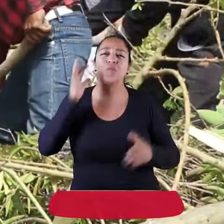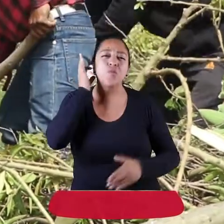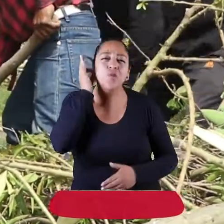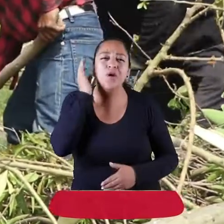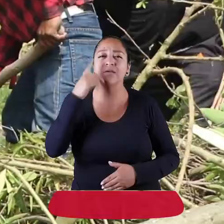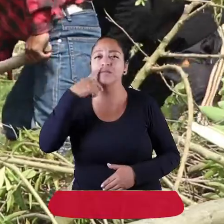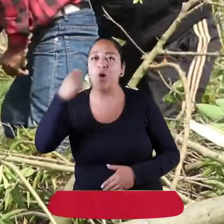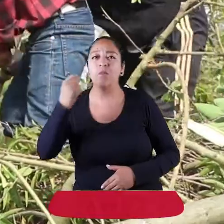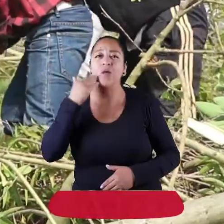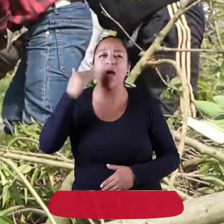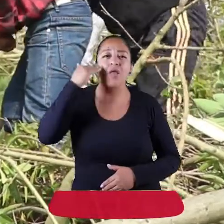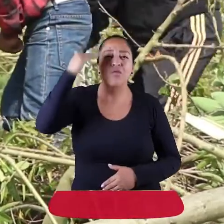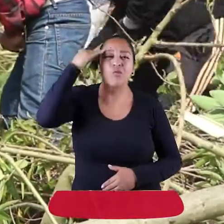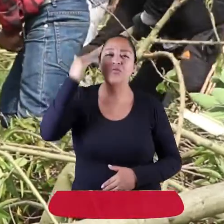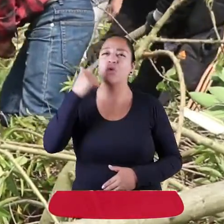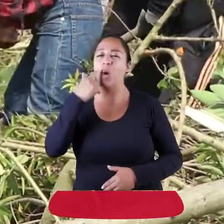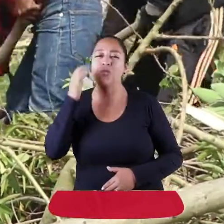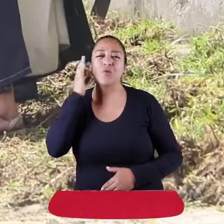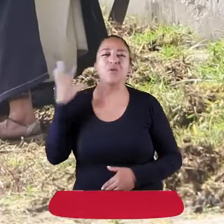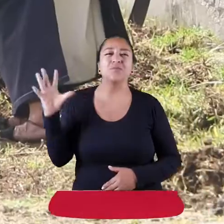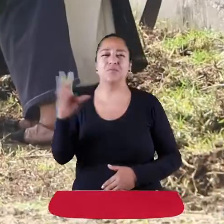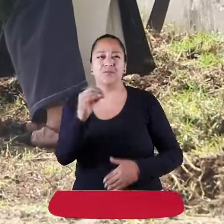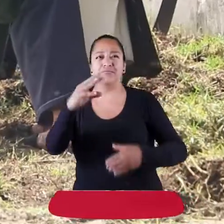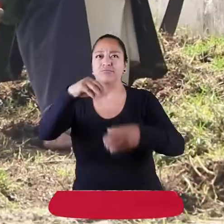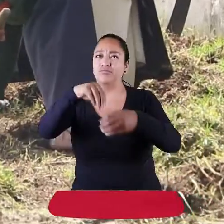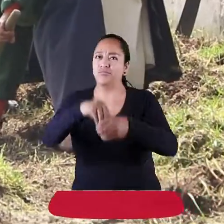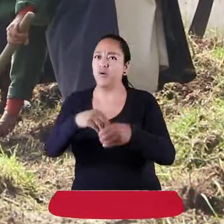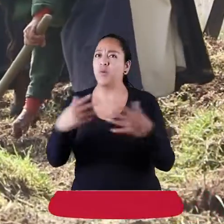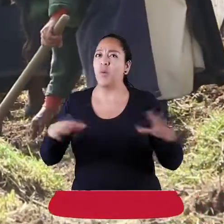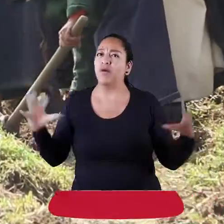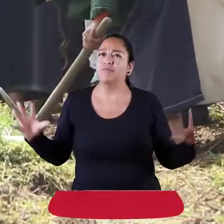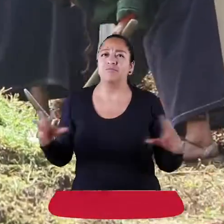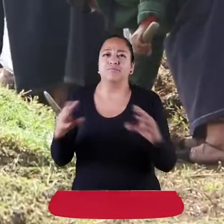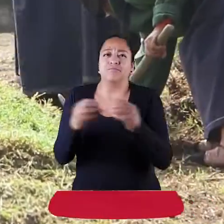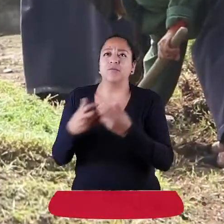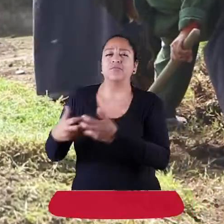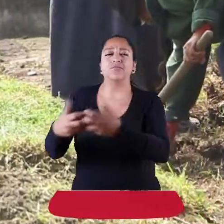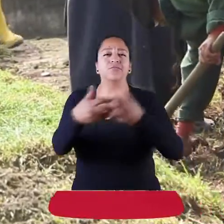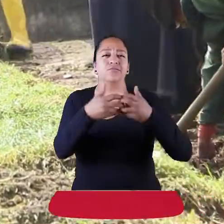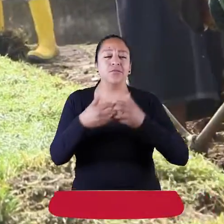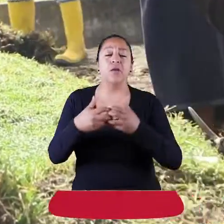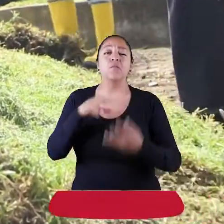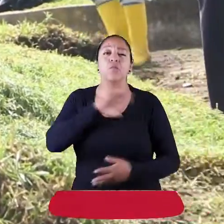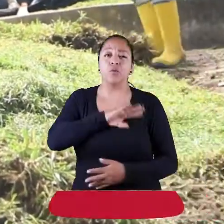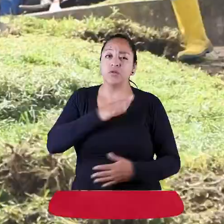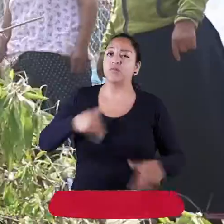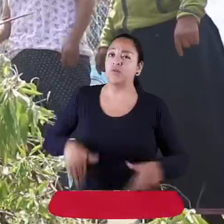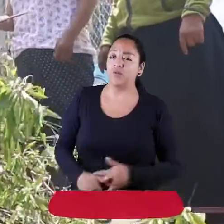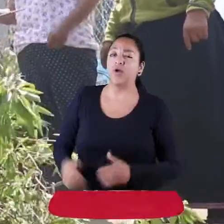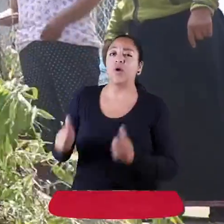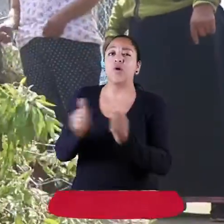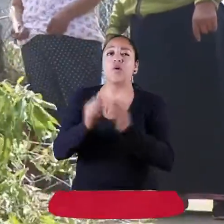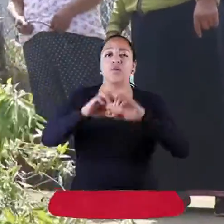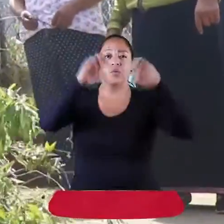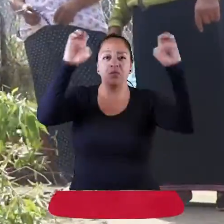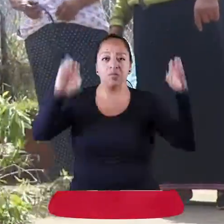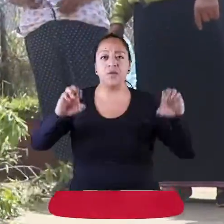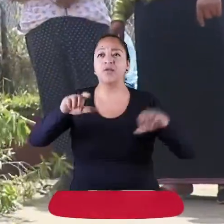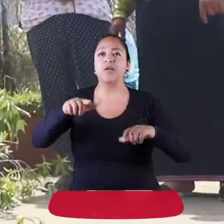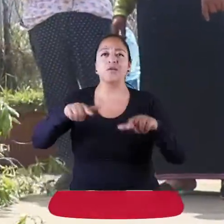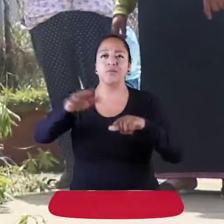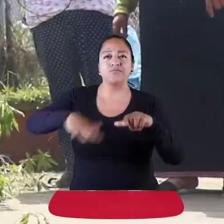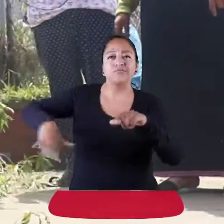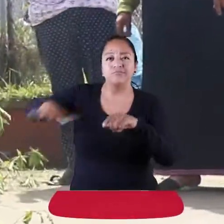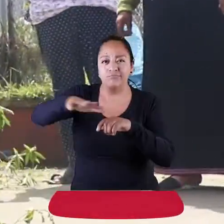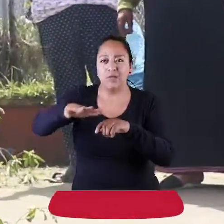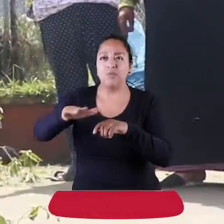hombres, adultos y adultas mayores. En este contexto, en una suma de esfuerzos del municipio de Otavalo, EPAPA OEP, el GAD parroquial de Miguel